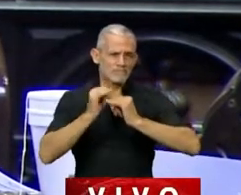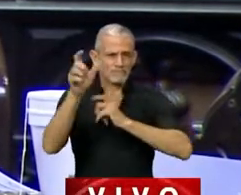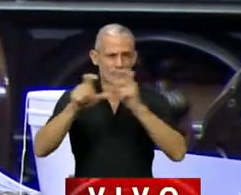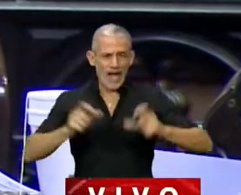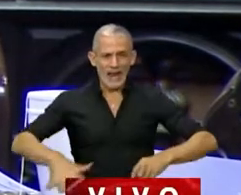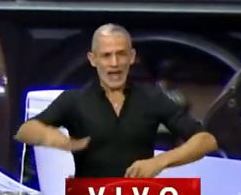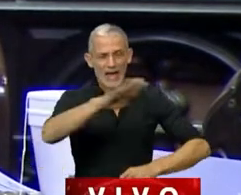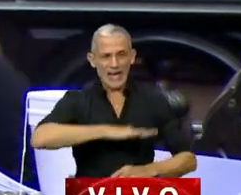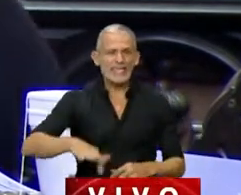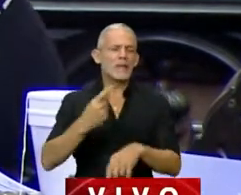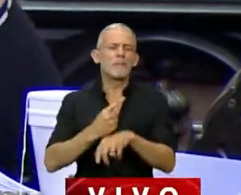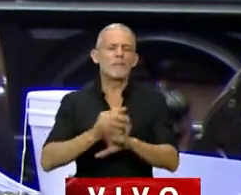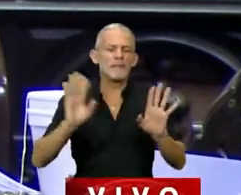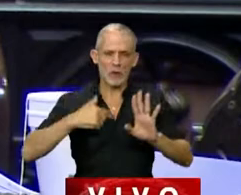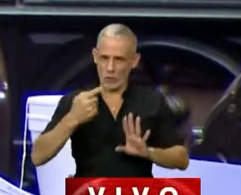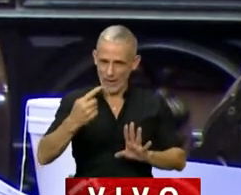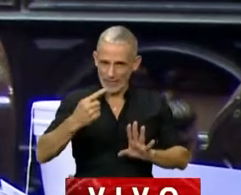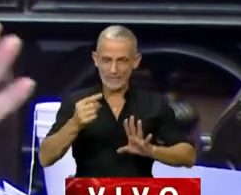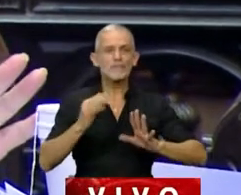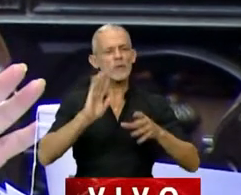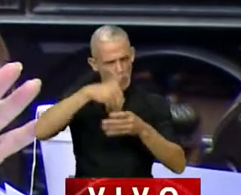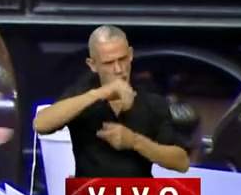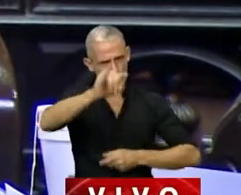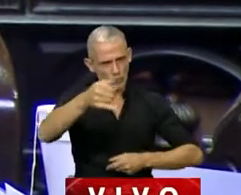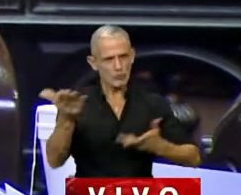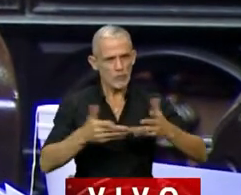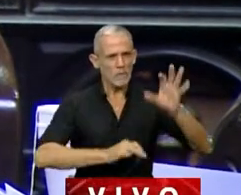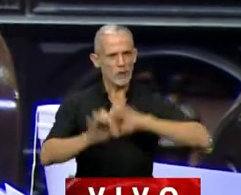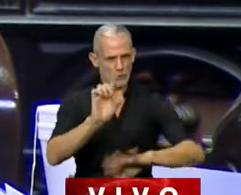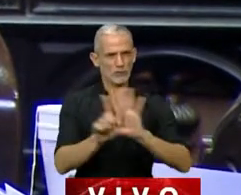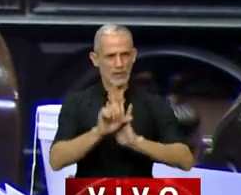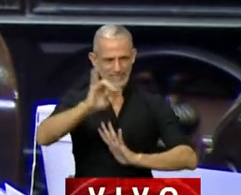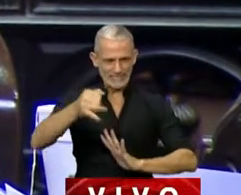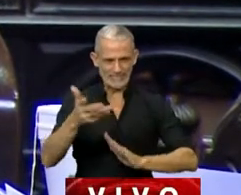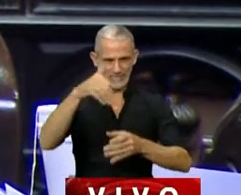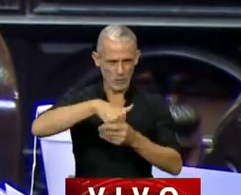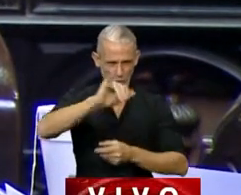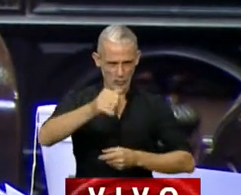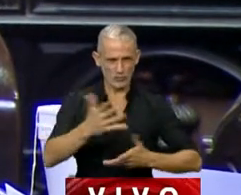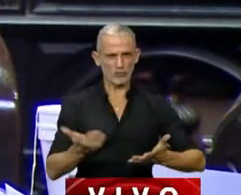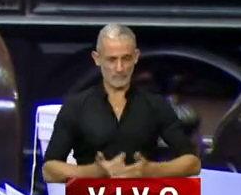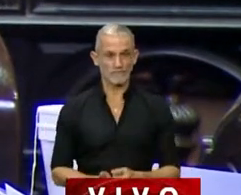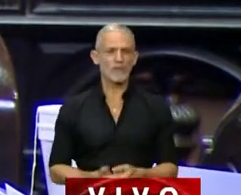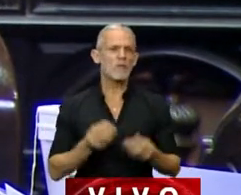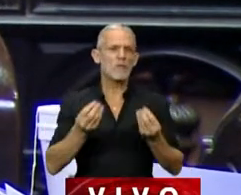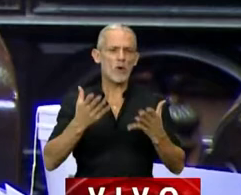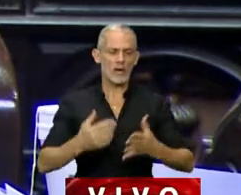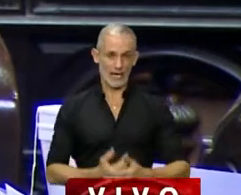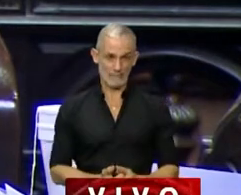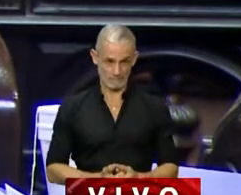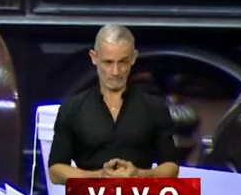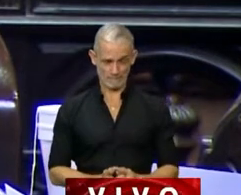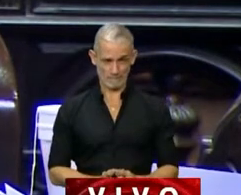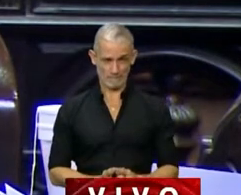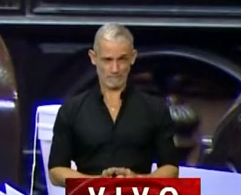ciudadanía. Antes que nada voy a decir que vamos a apoyar este proyecto, vamos a votar a favor, porque